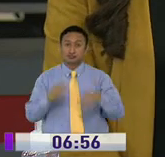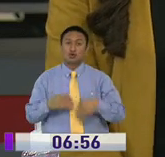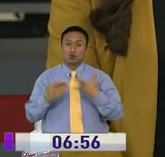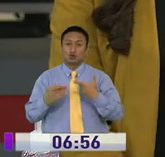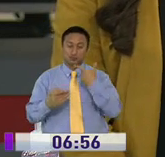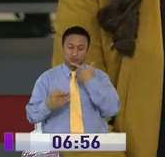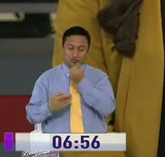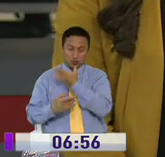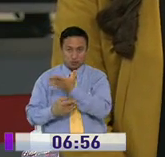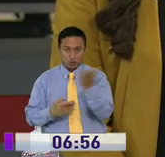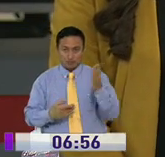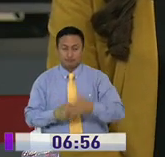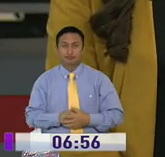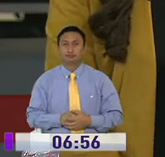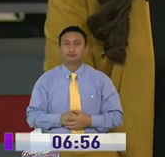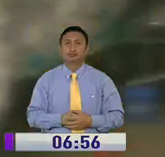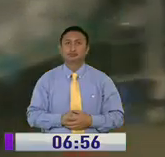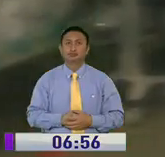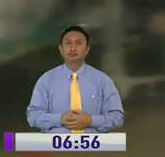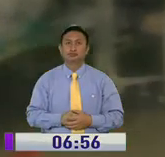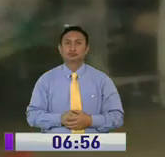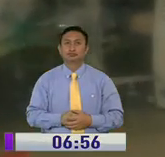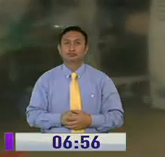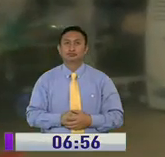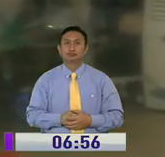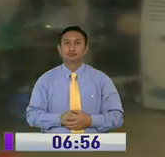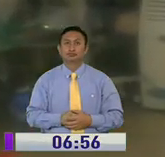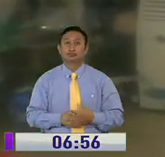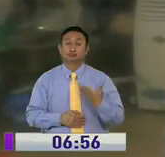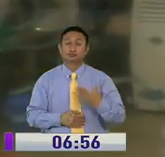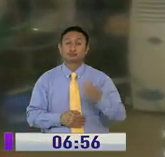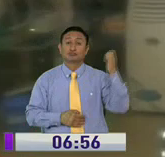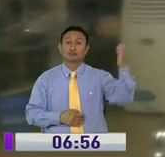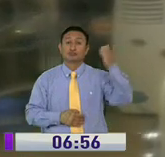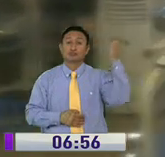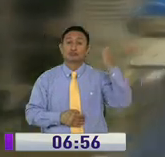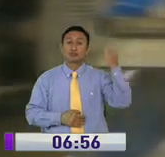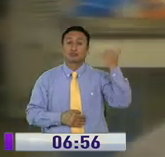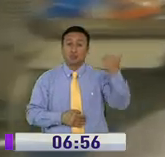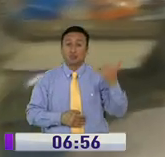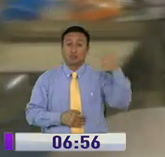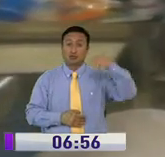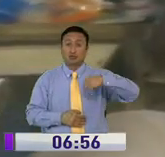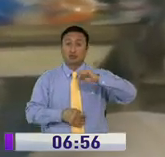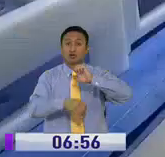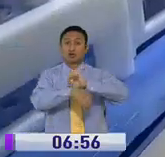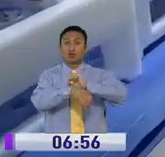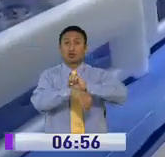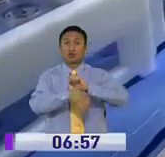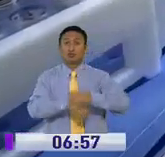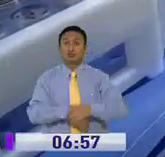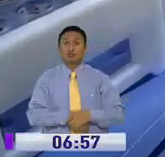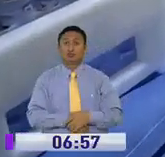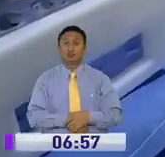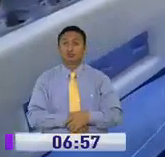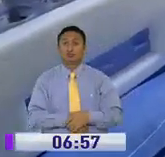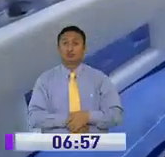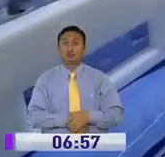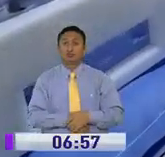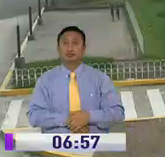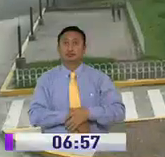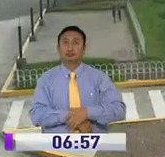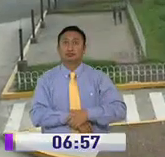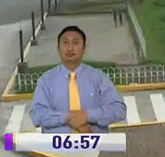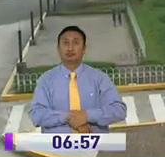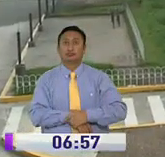las siguientes recomendaciones. La declaratoria de emergencia que rige en el país ha llevado a que la gente se quede